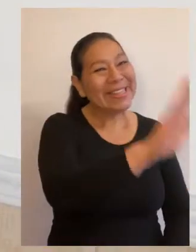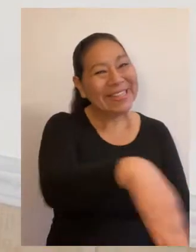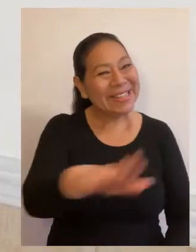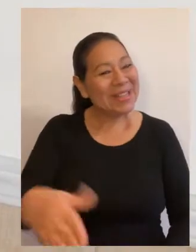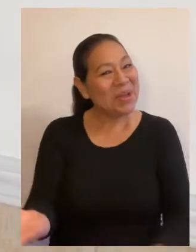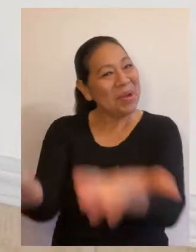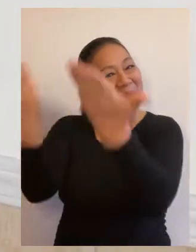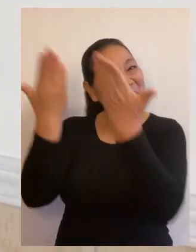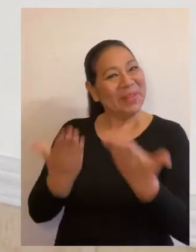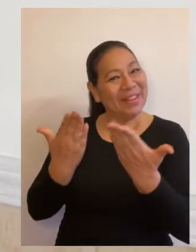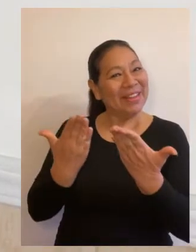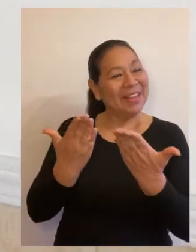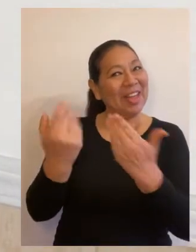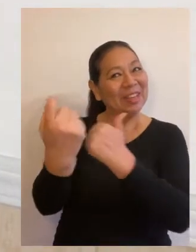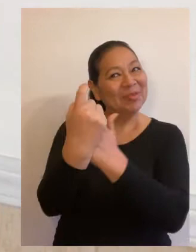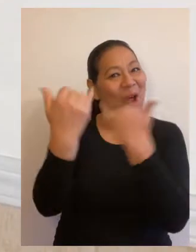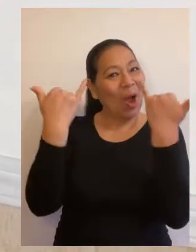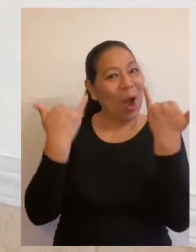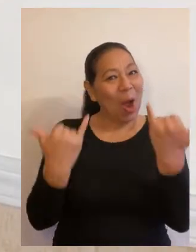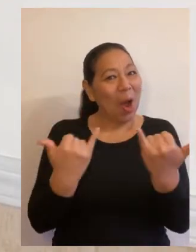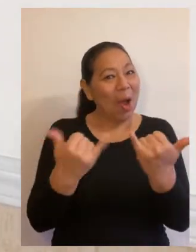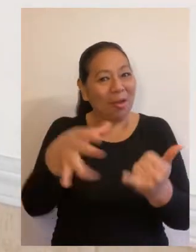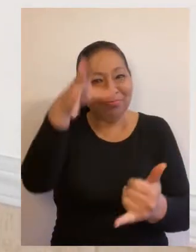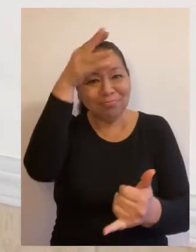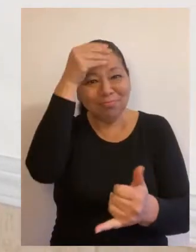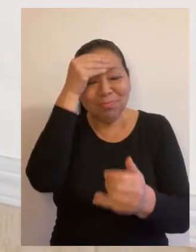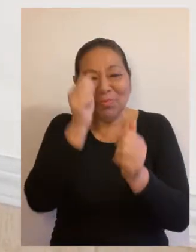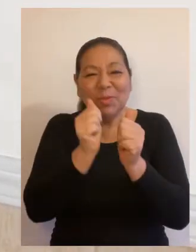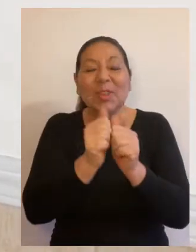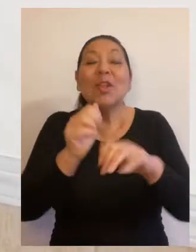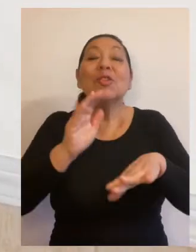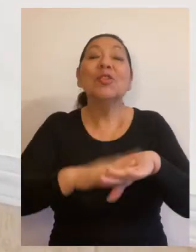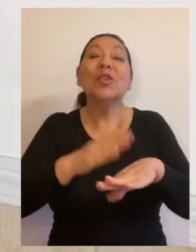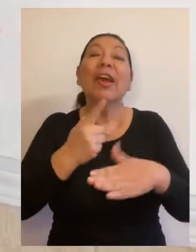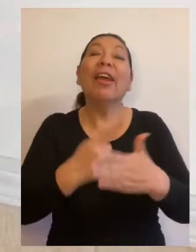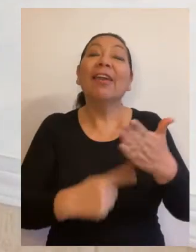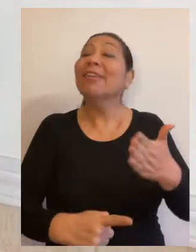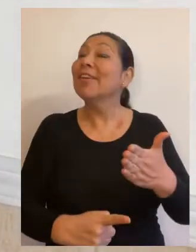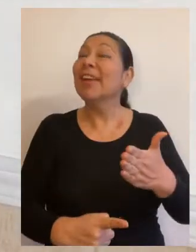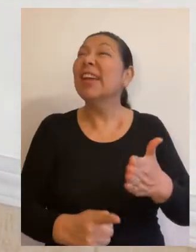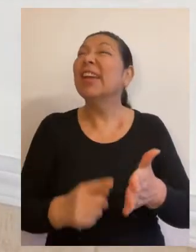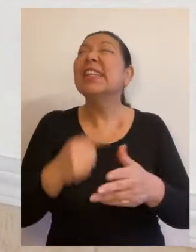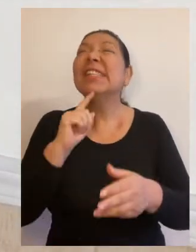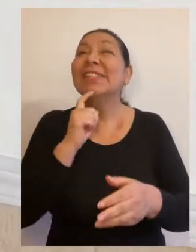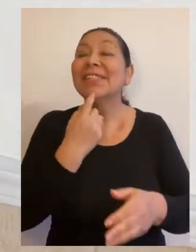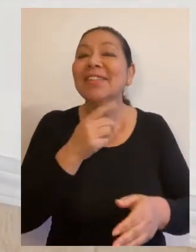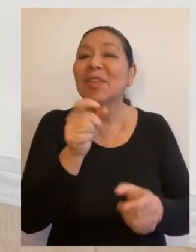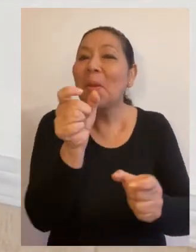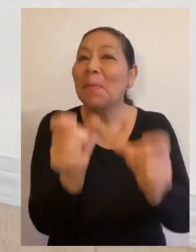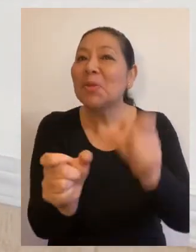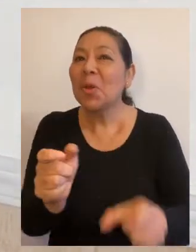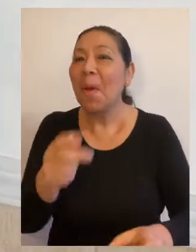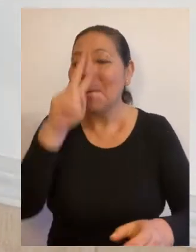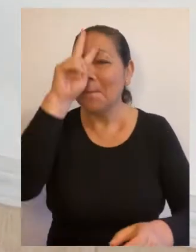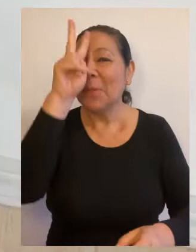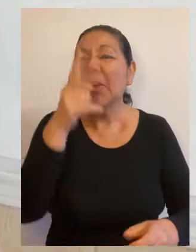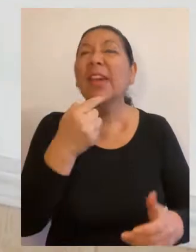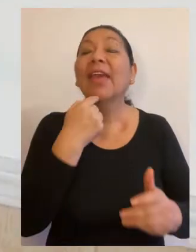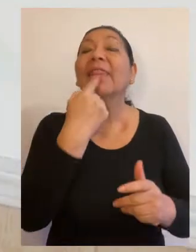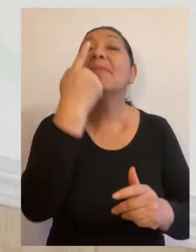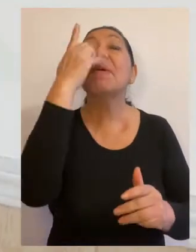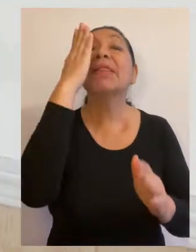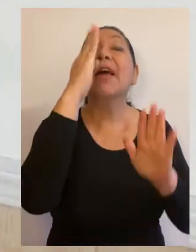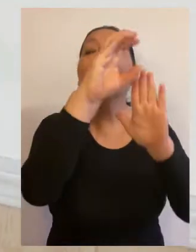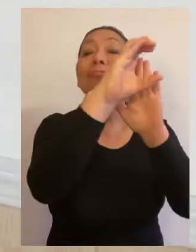Hola chicos, bienvenidos a la lección de hoy. Juntos aprenderemos sobre quiénes son peruanos. ¿Y qué dice